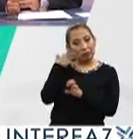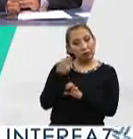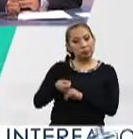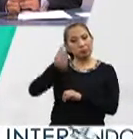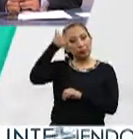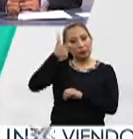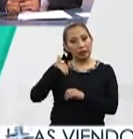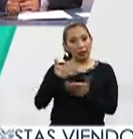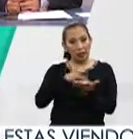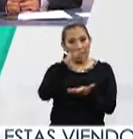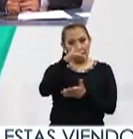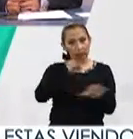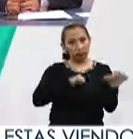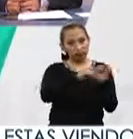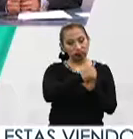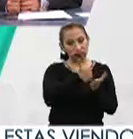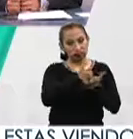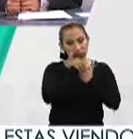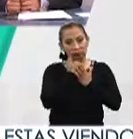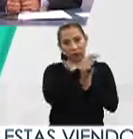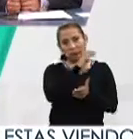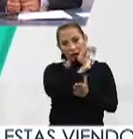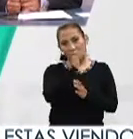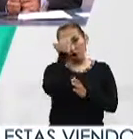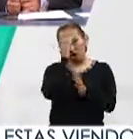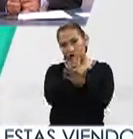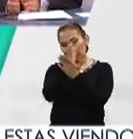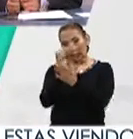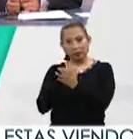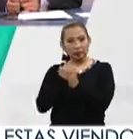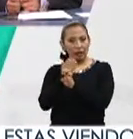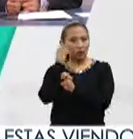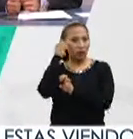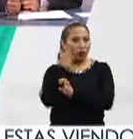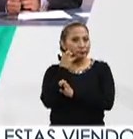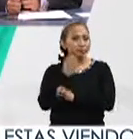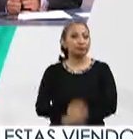primera vez, gracias a la movilidad, pude conocer el estado de Nuevo León.